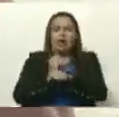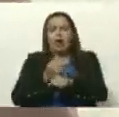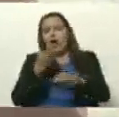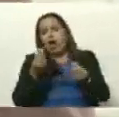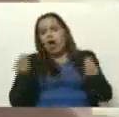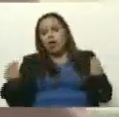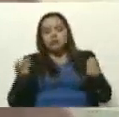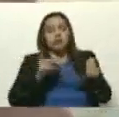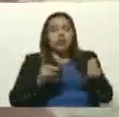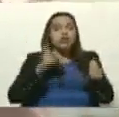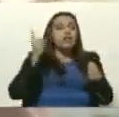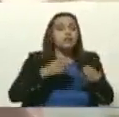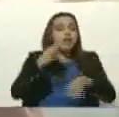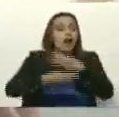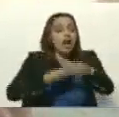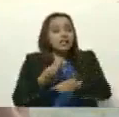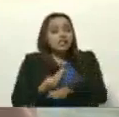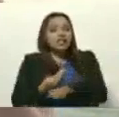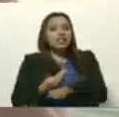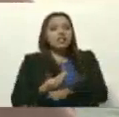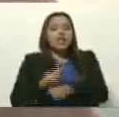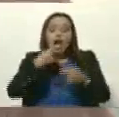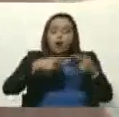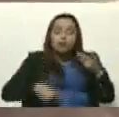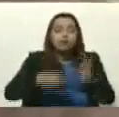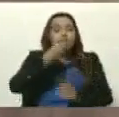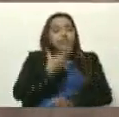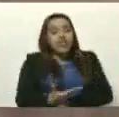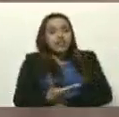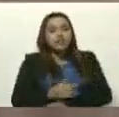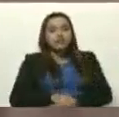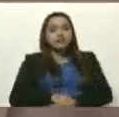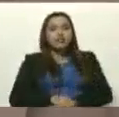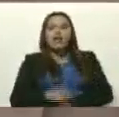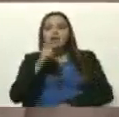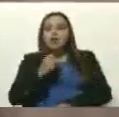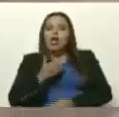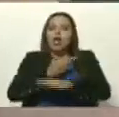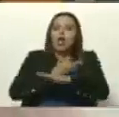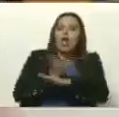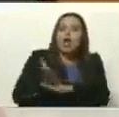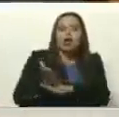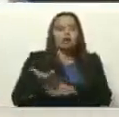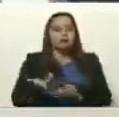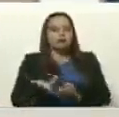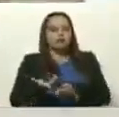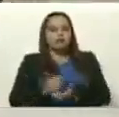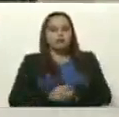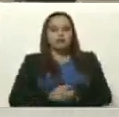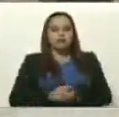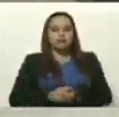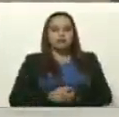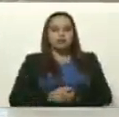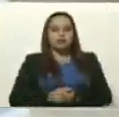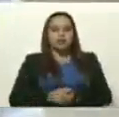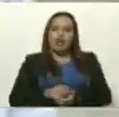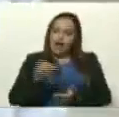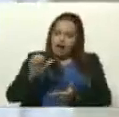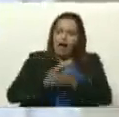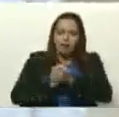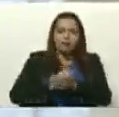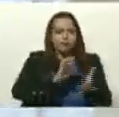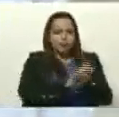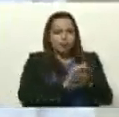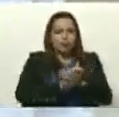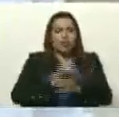y defensores de que aquí se hagan las cosas bien y burocratismo de eso se trata mi querido morís castellano